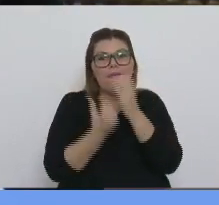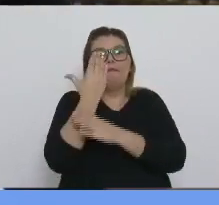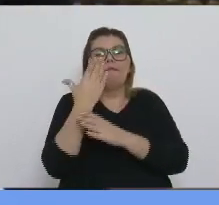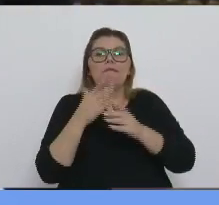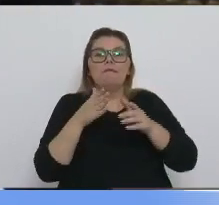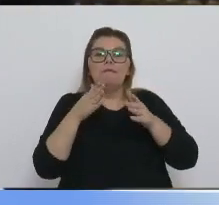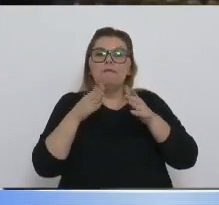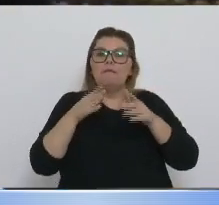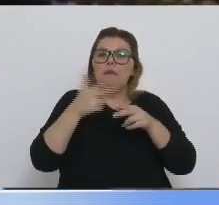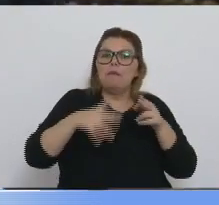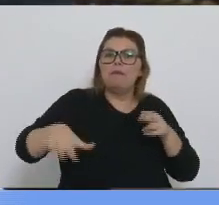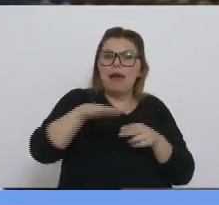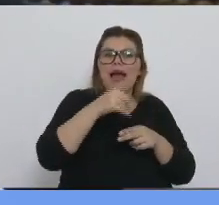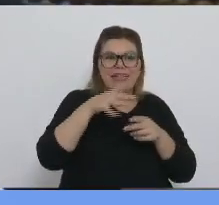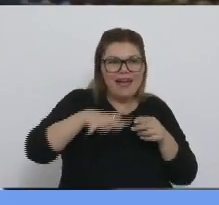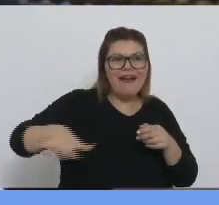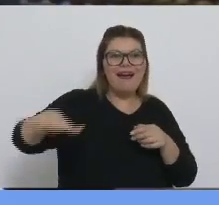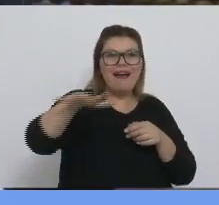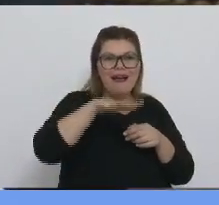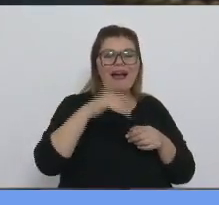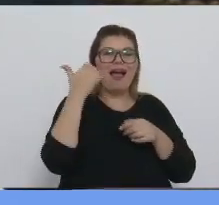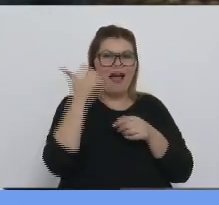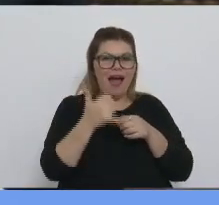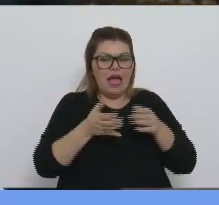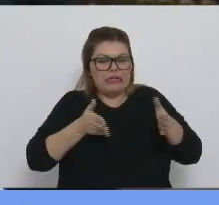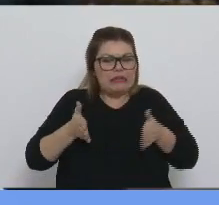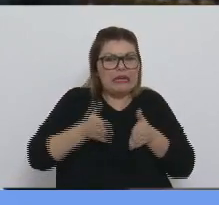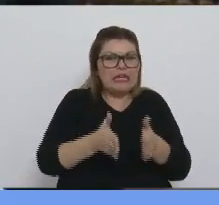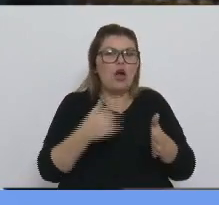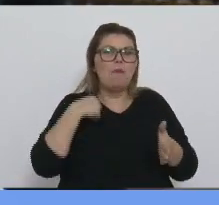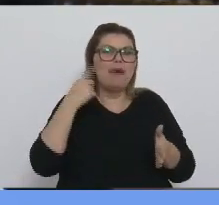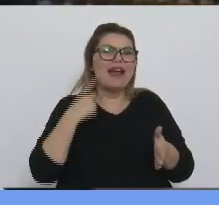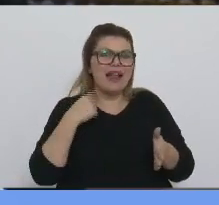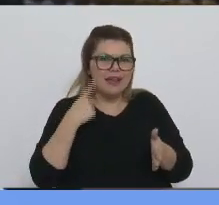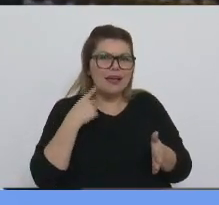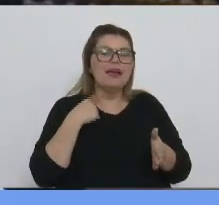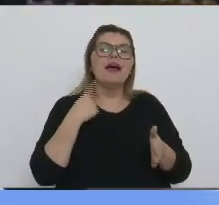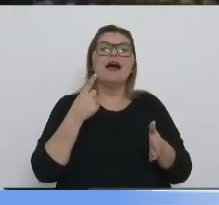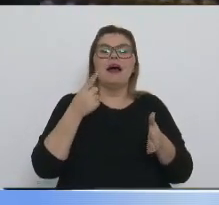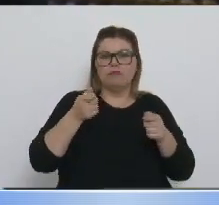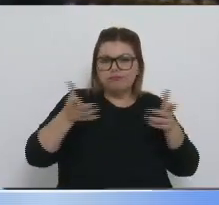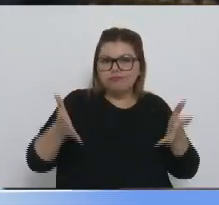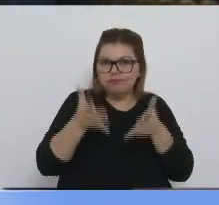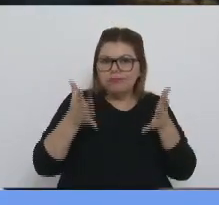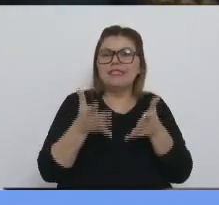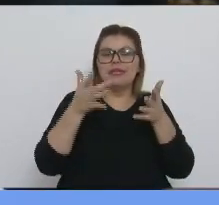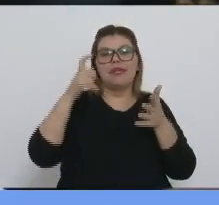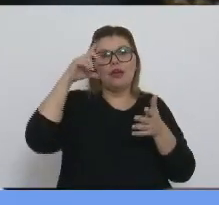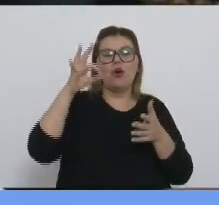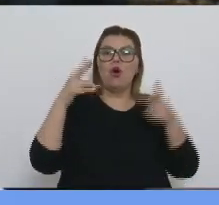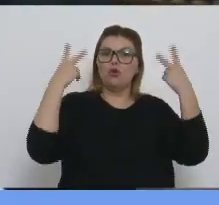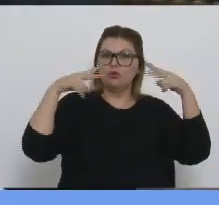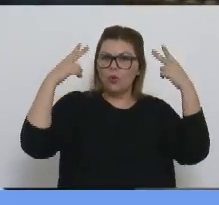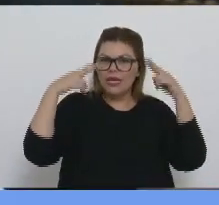canales verdes con la gran influencia del gran río paraná motorista también el ecoturismo regional en